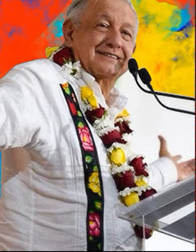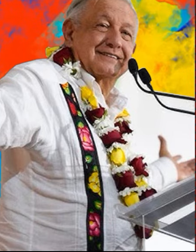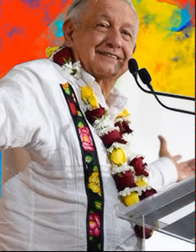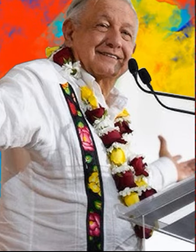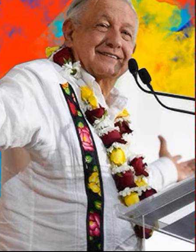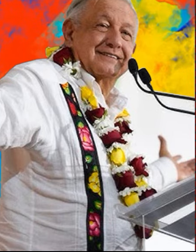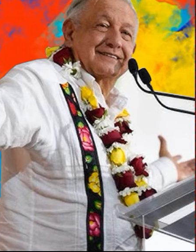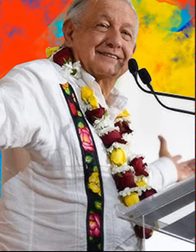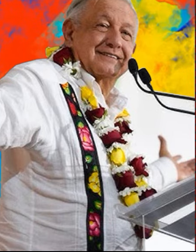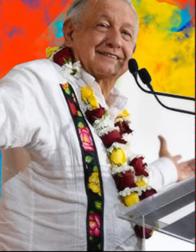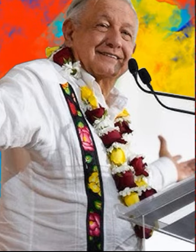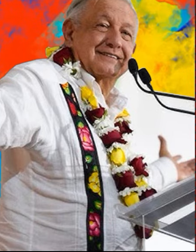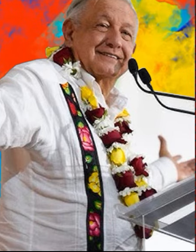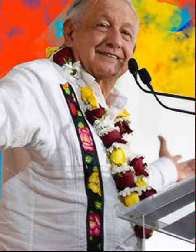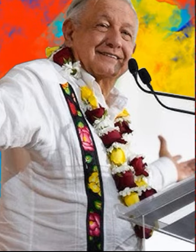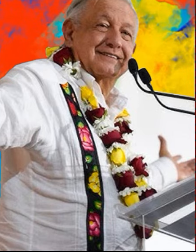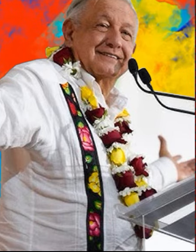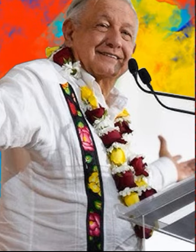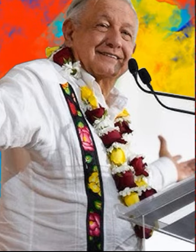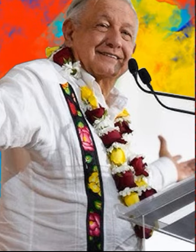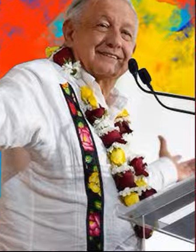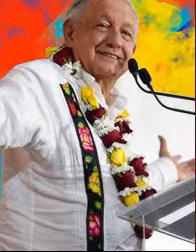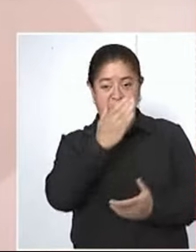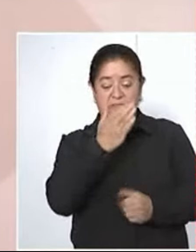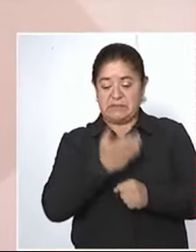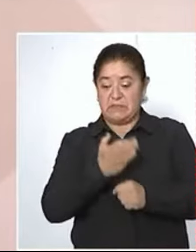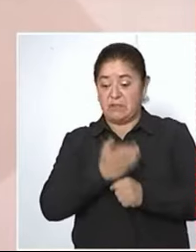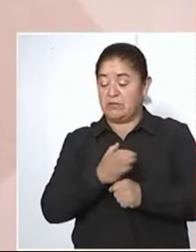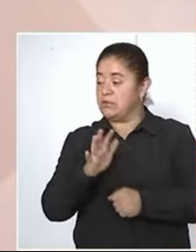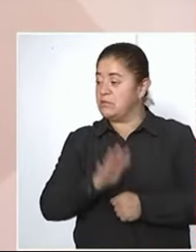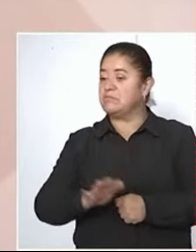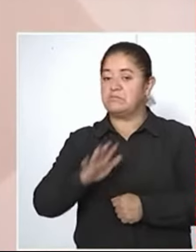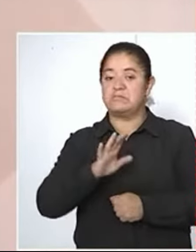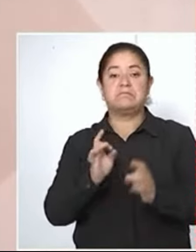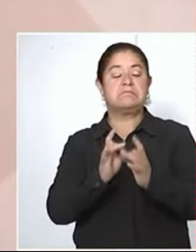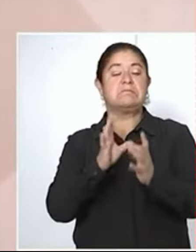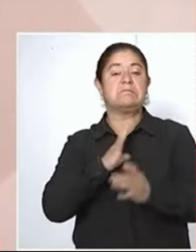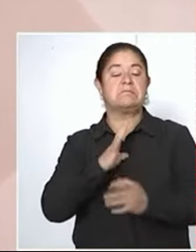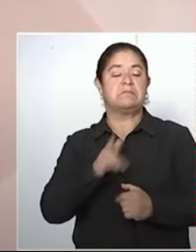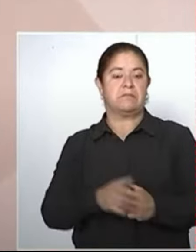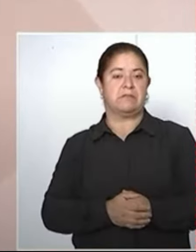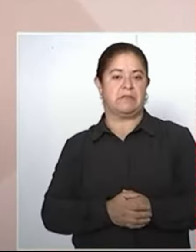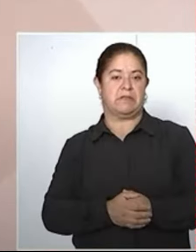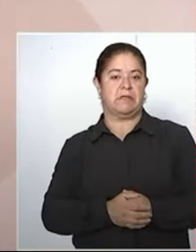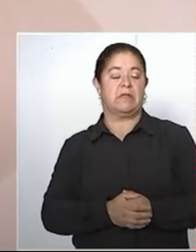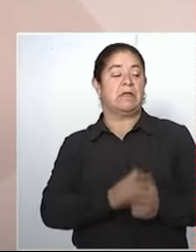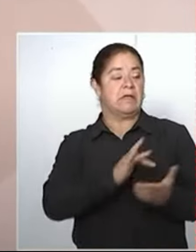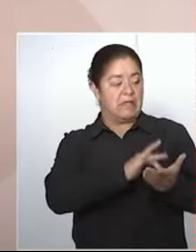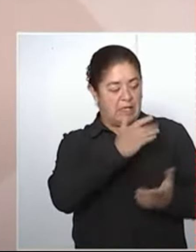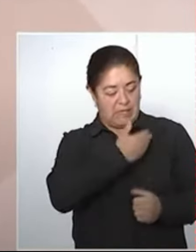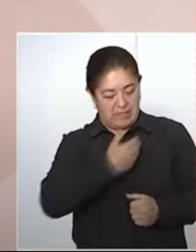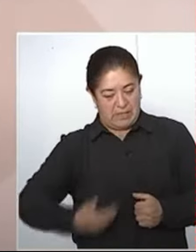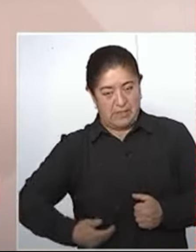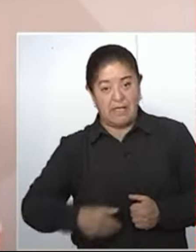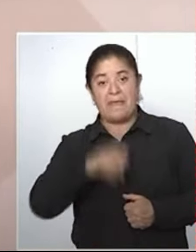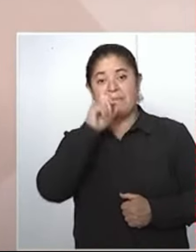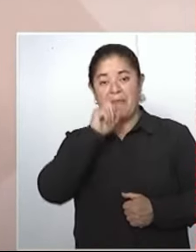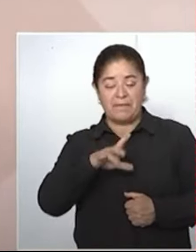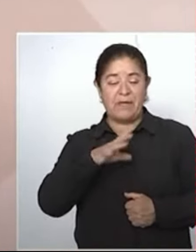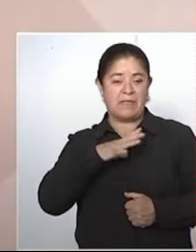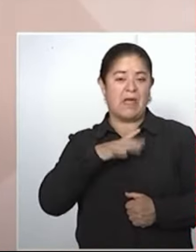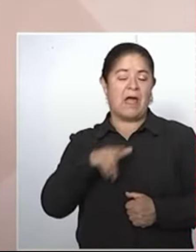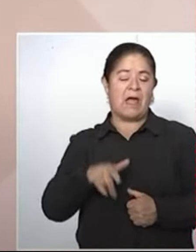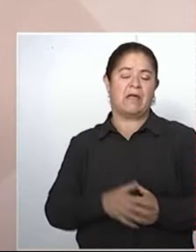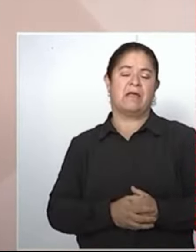avances que ha habido en estos últimos años además es histórico